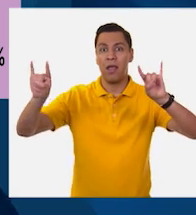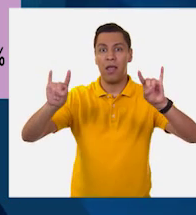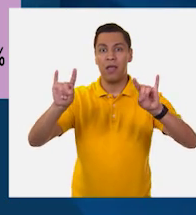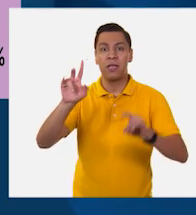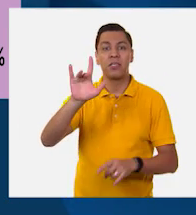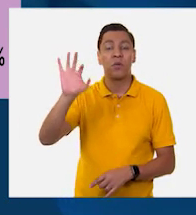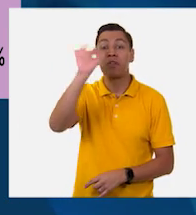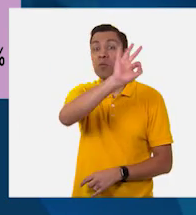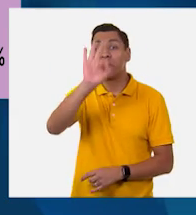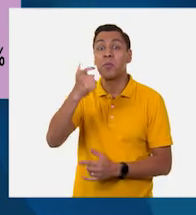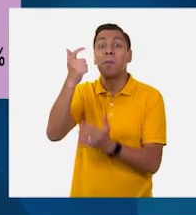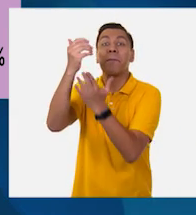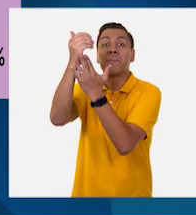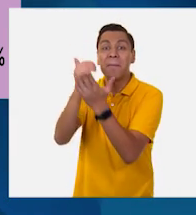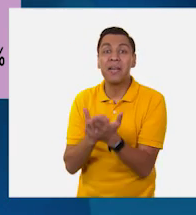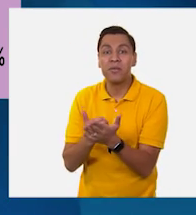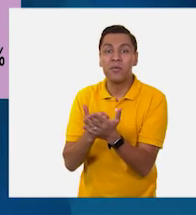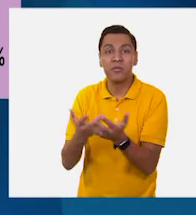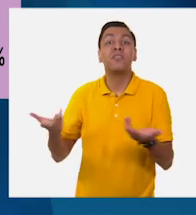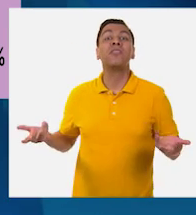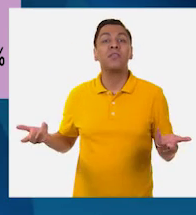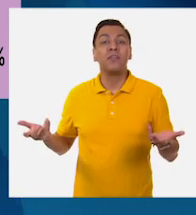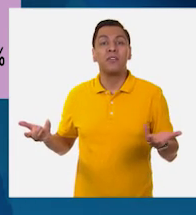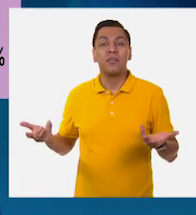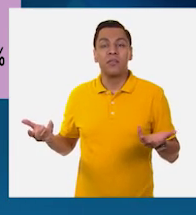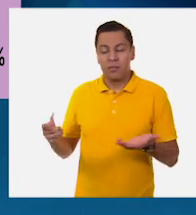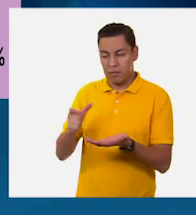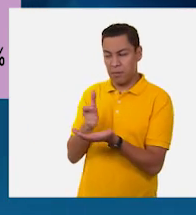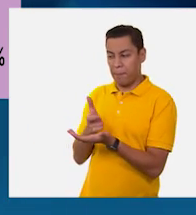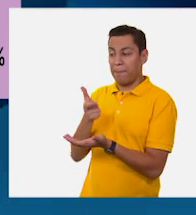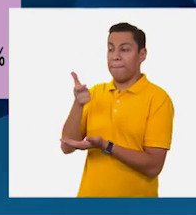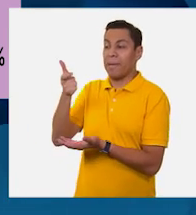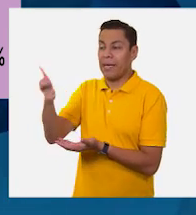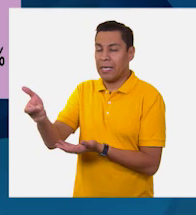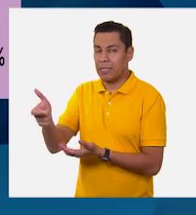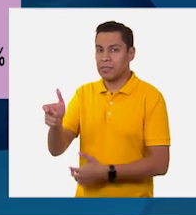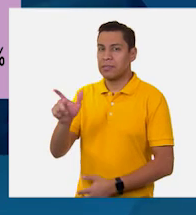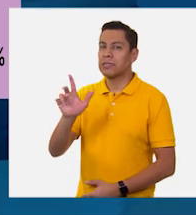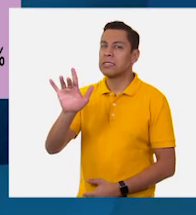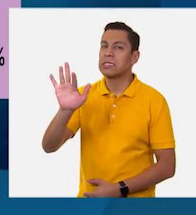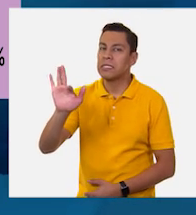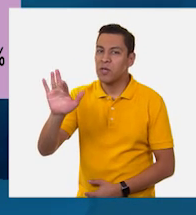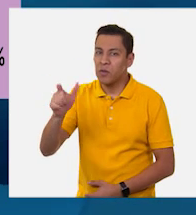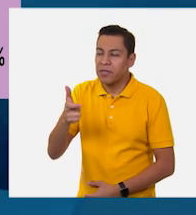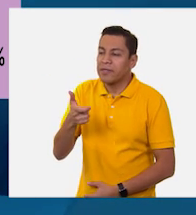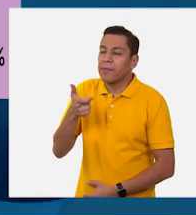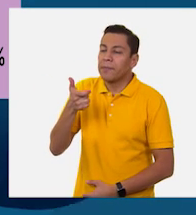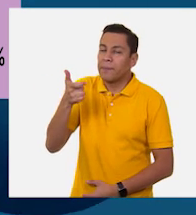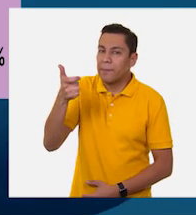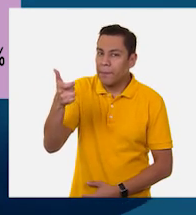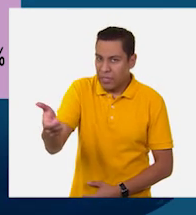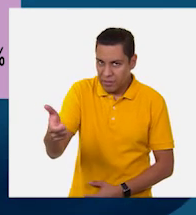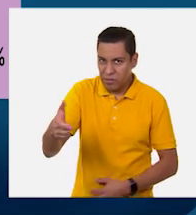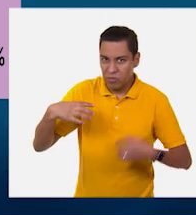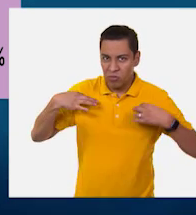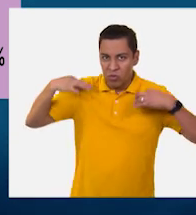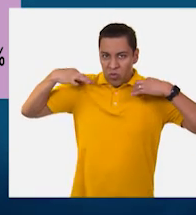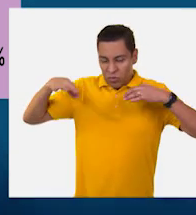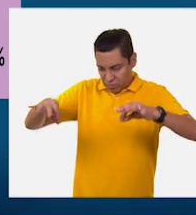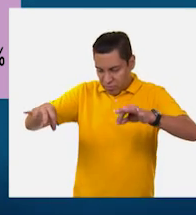50%. Por lo tanto, tendría que pagar 50 pesos por un suéter. En